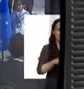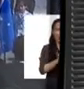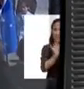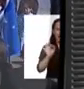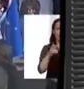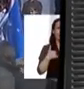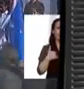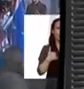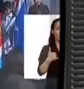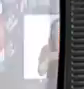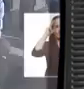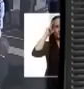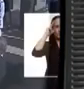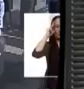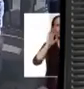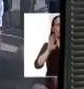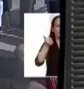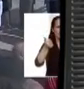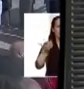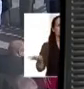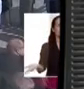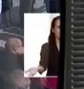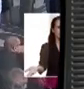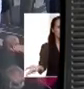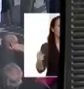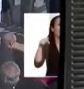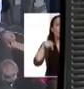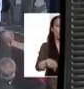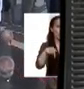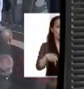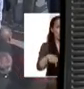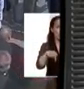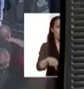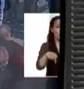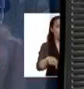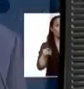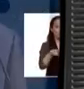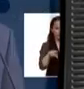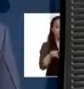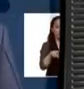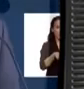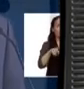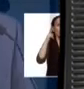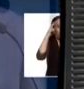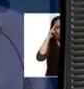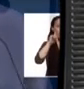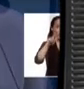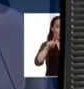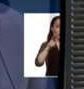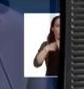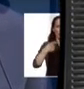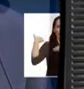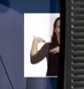algo, ¿no? El tema de la angustia, se ha hablado mucho el fin de semana, no sé si a ustedes les ha llegado, pero ¿escucharon